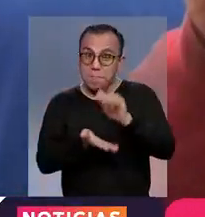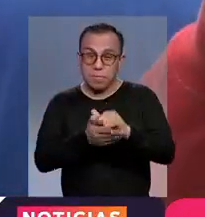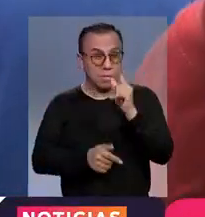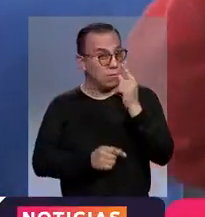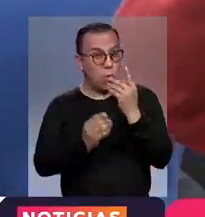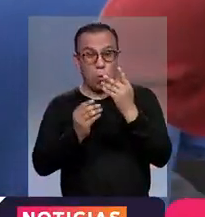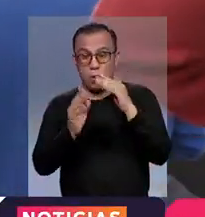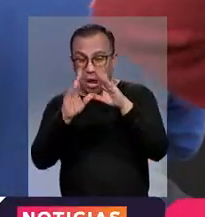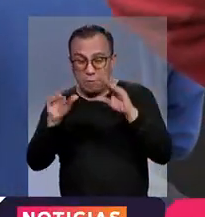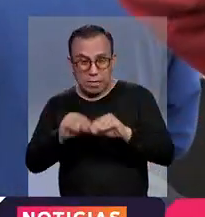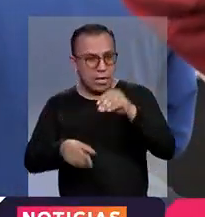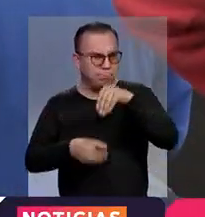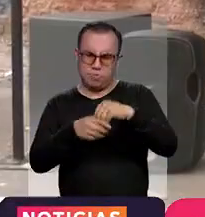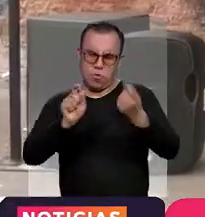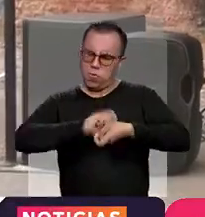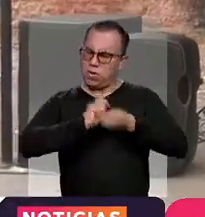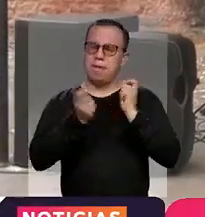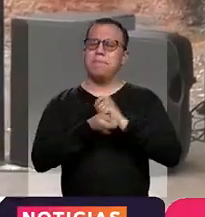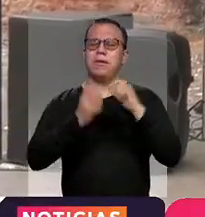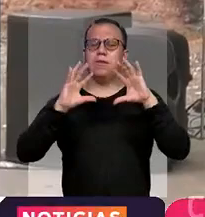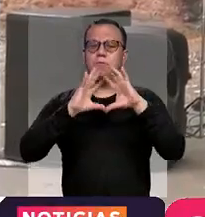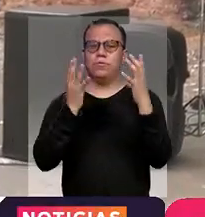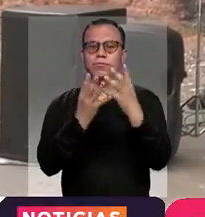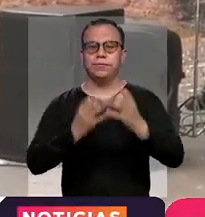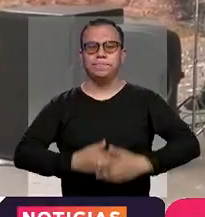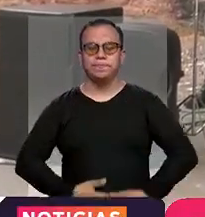así, cambiar mi mundo.